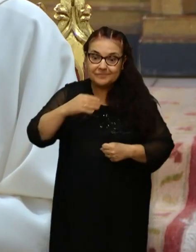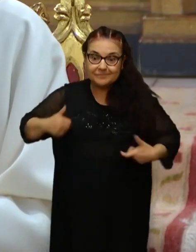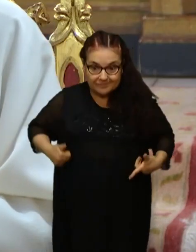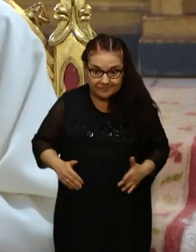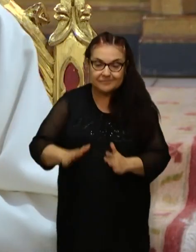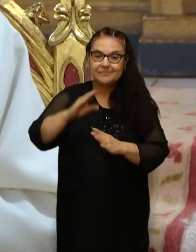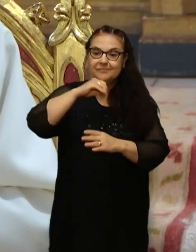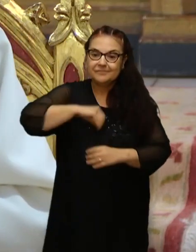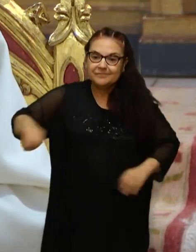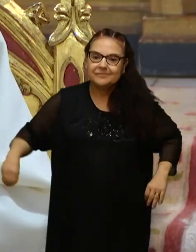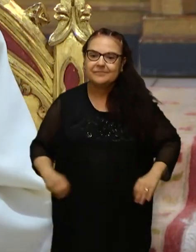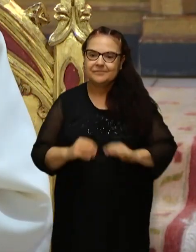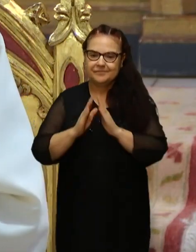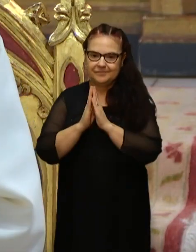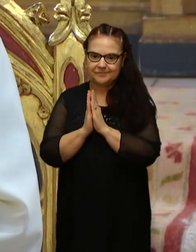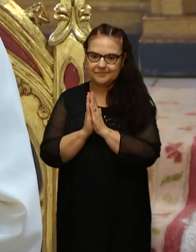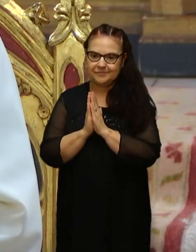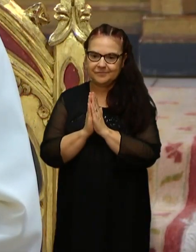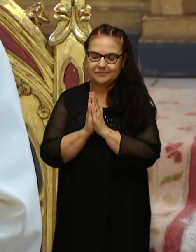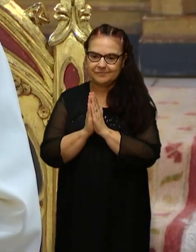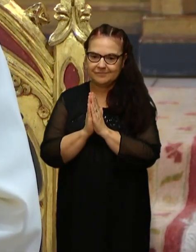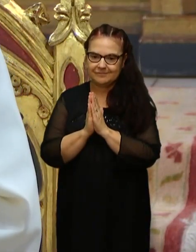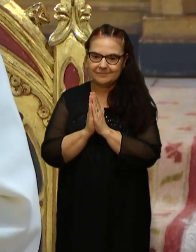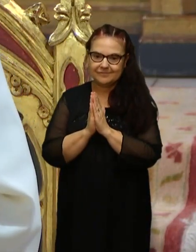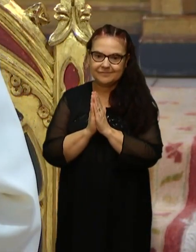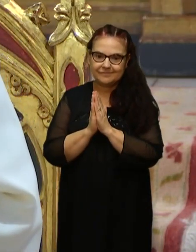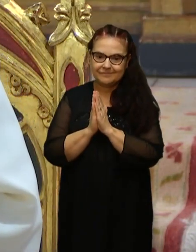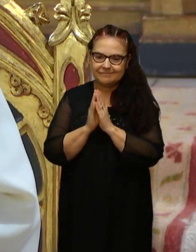Padre, Hijo y Espíritu